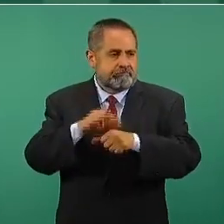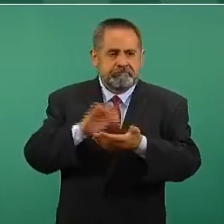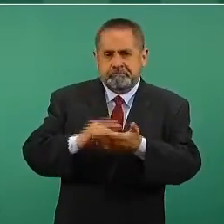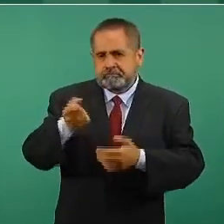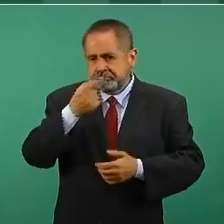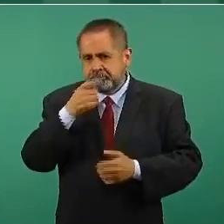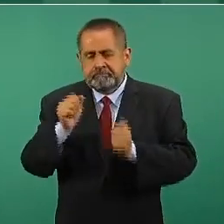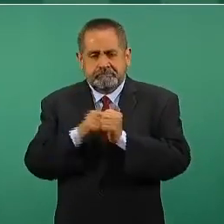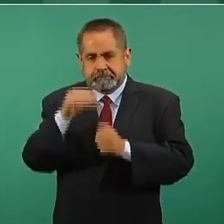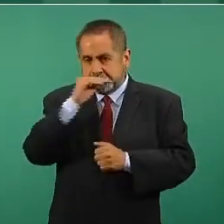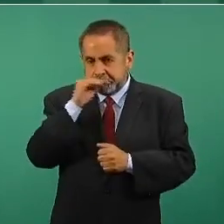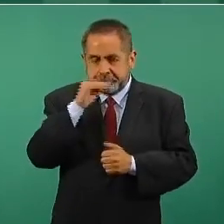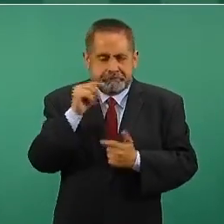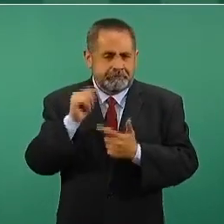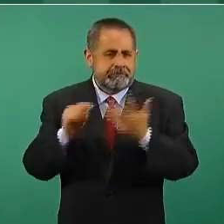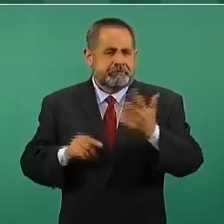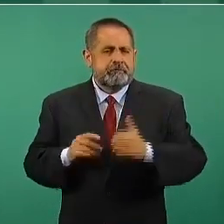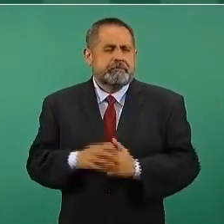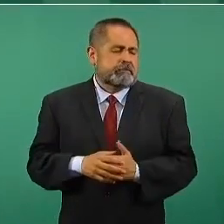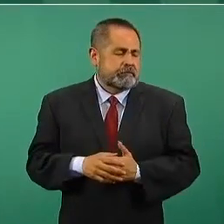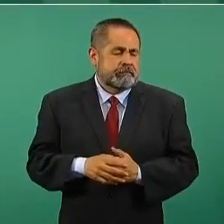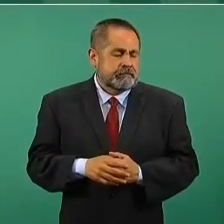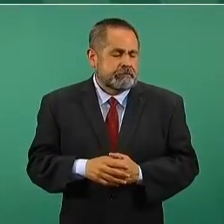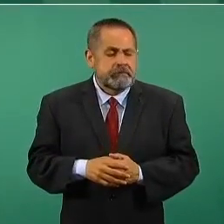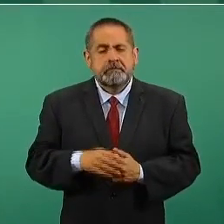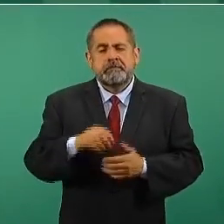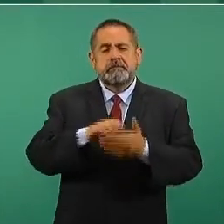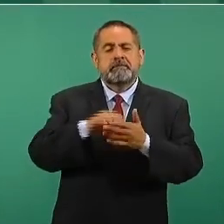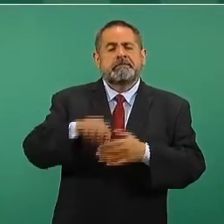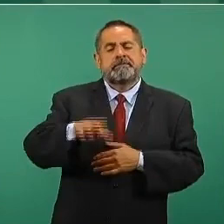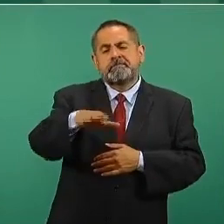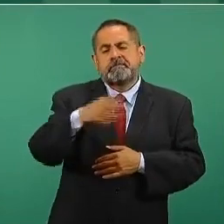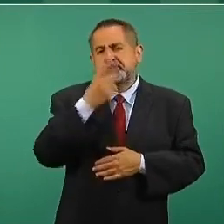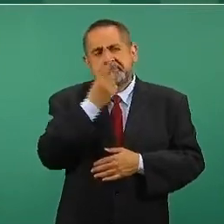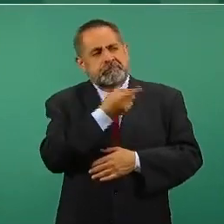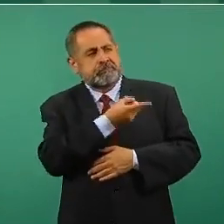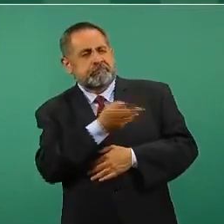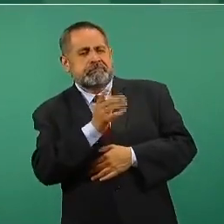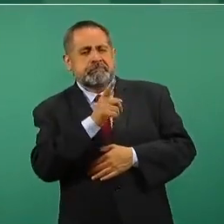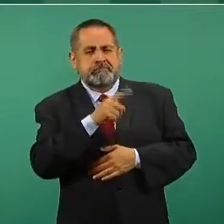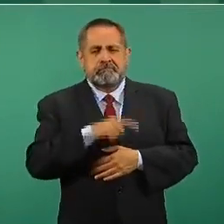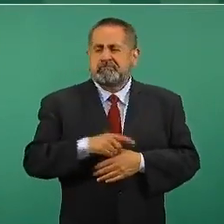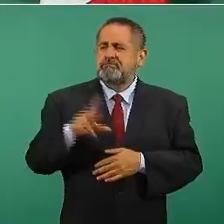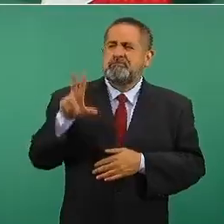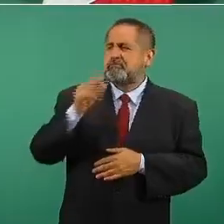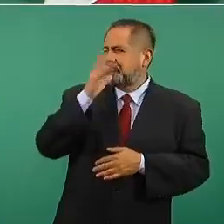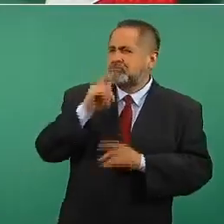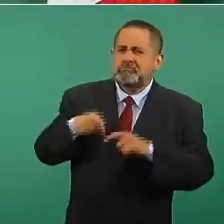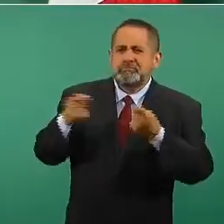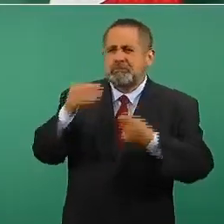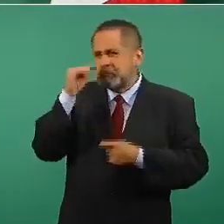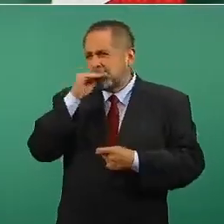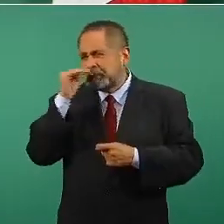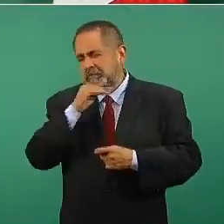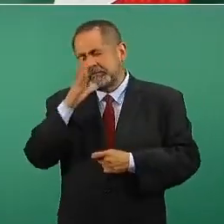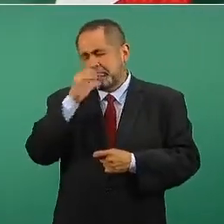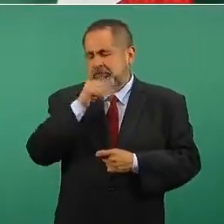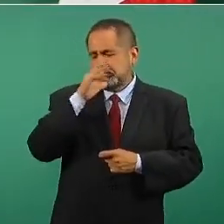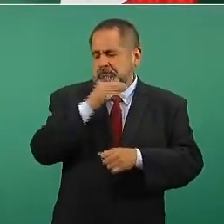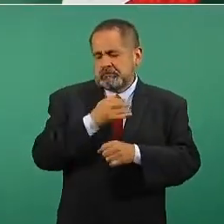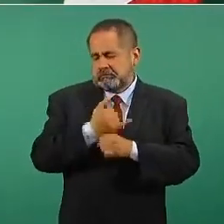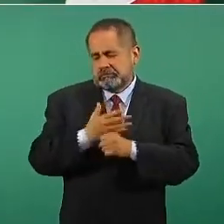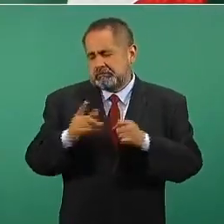medicamentos gratuitos. Decían, por ejemplo, que no iba a ser posible la gratuidad en